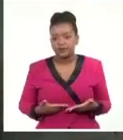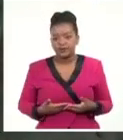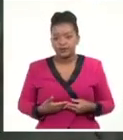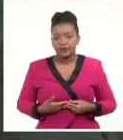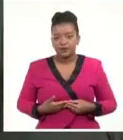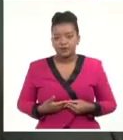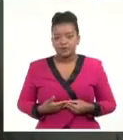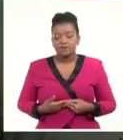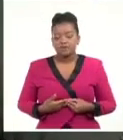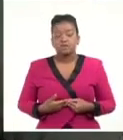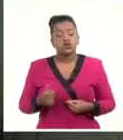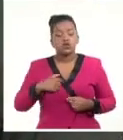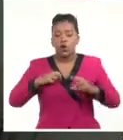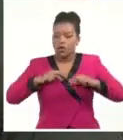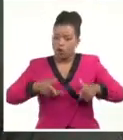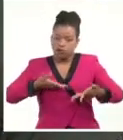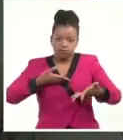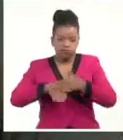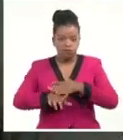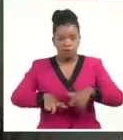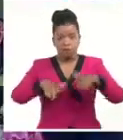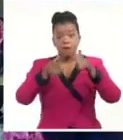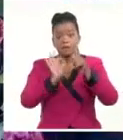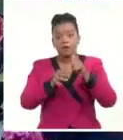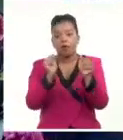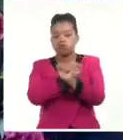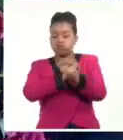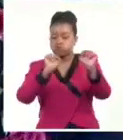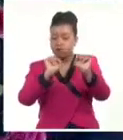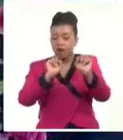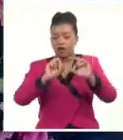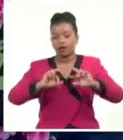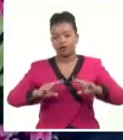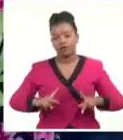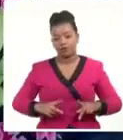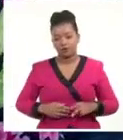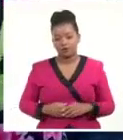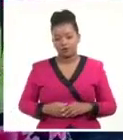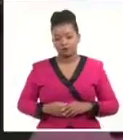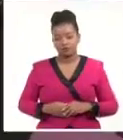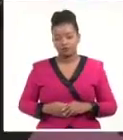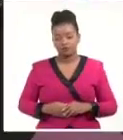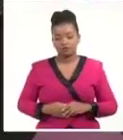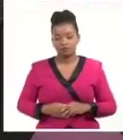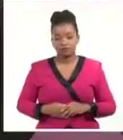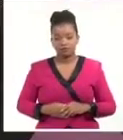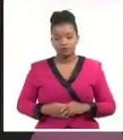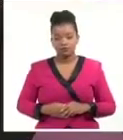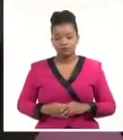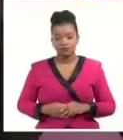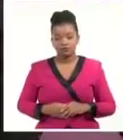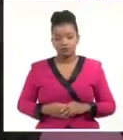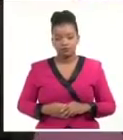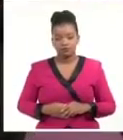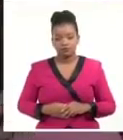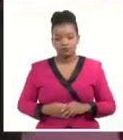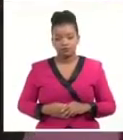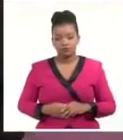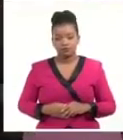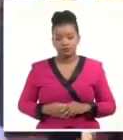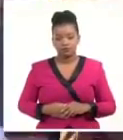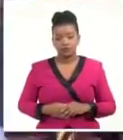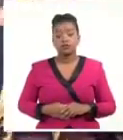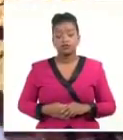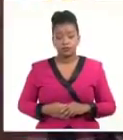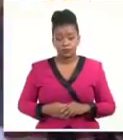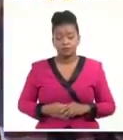decidí volver a entrar para dentro de los tanques, fue donde ocurrió la segunda explosión. Si tenemos cantidad de jefes lesionados, incluyéndome, que fue